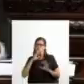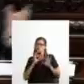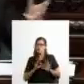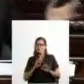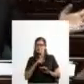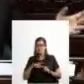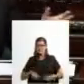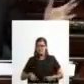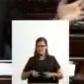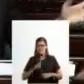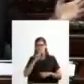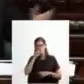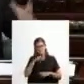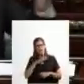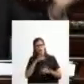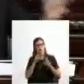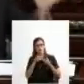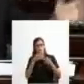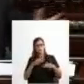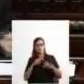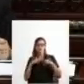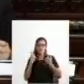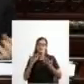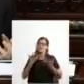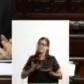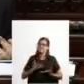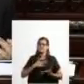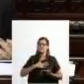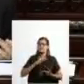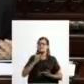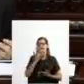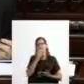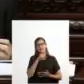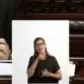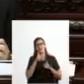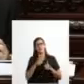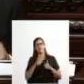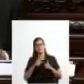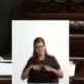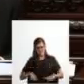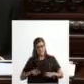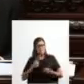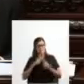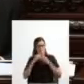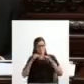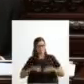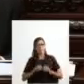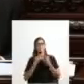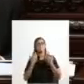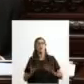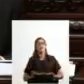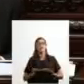Montevideo. Yo sé que es una Intendencia compañera, que todos queremos que le vaya bien. Pero no entiendo por qué el que carga